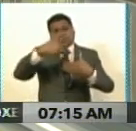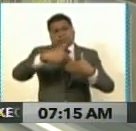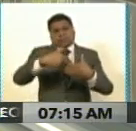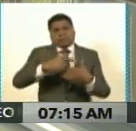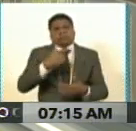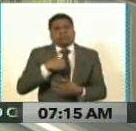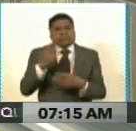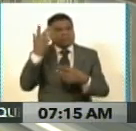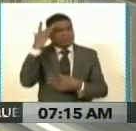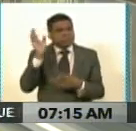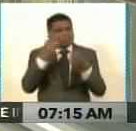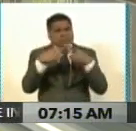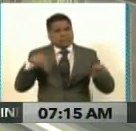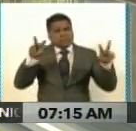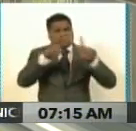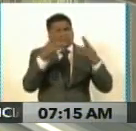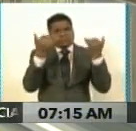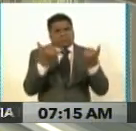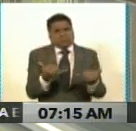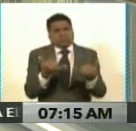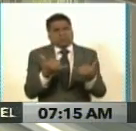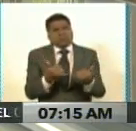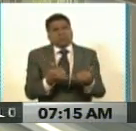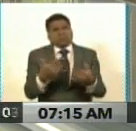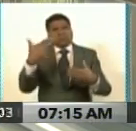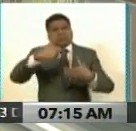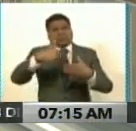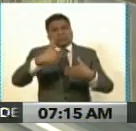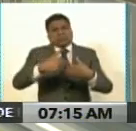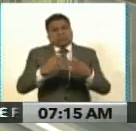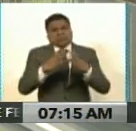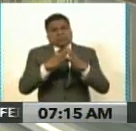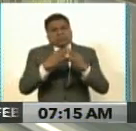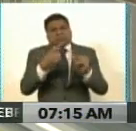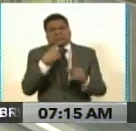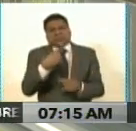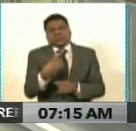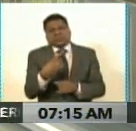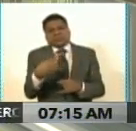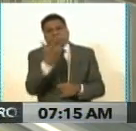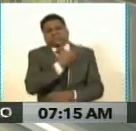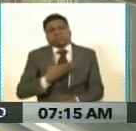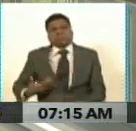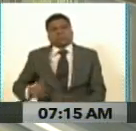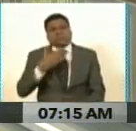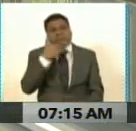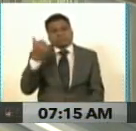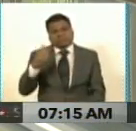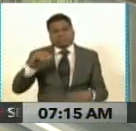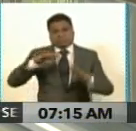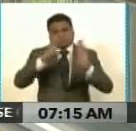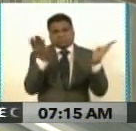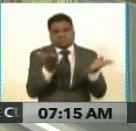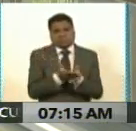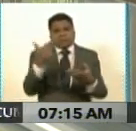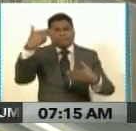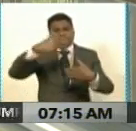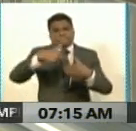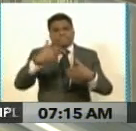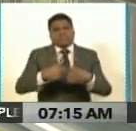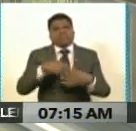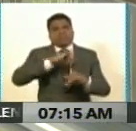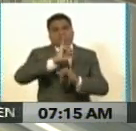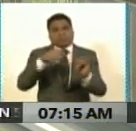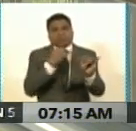saber el valor ahora en pesos de cada litro de la gasolina que se pone a disposición decía el presidente de la república que es la mejor del mundo y el mejor precio a nivel